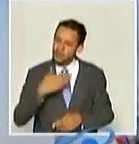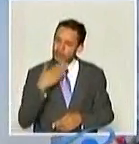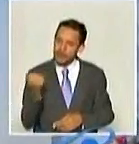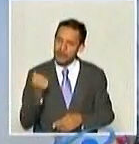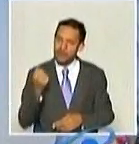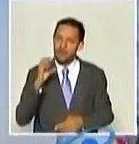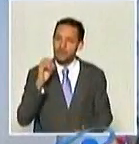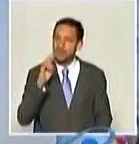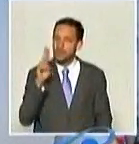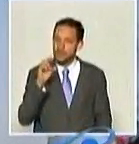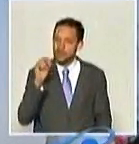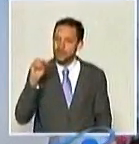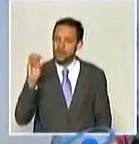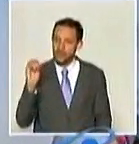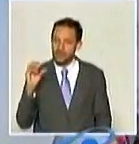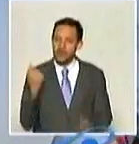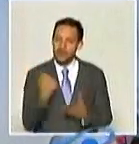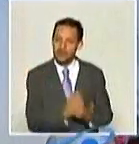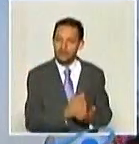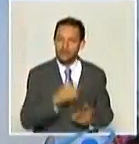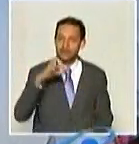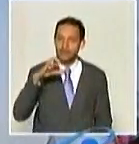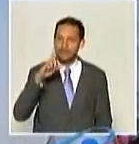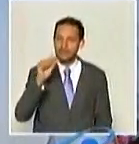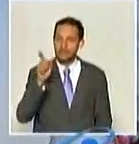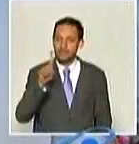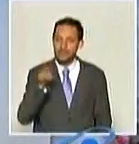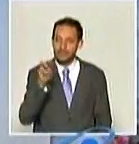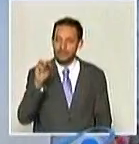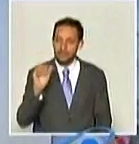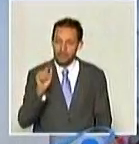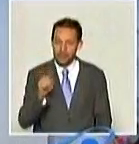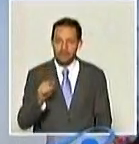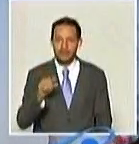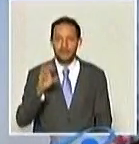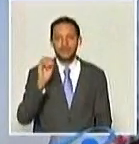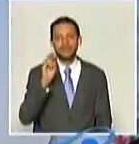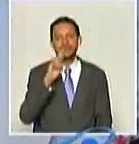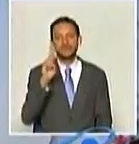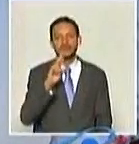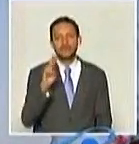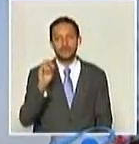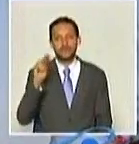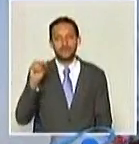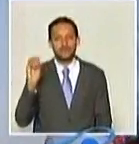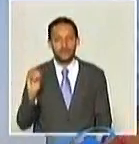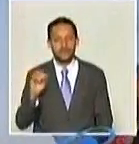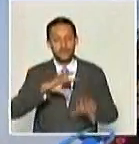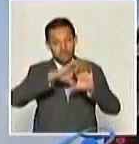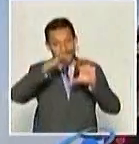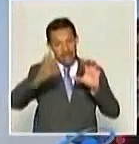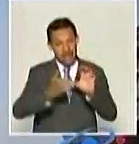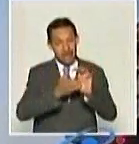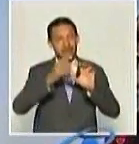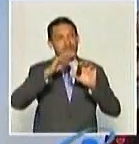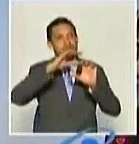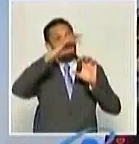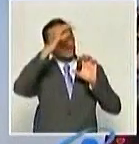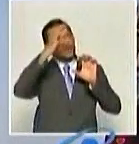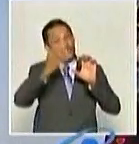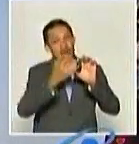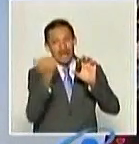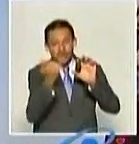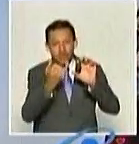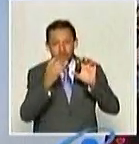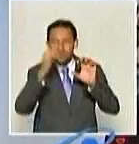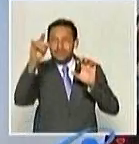italianos y españoles que el ozono tiene la capacidad de degranular o hacer que